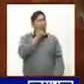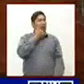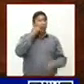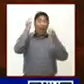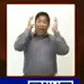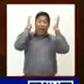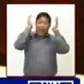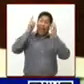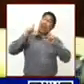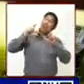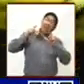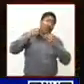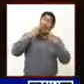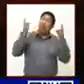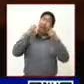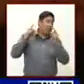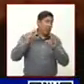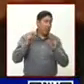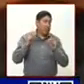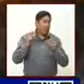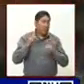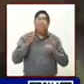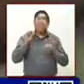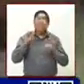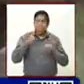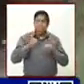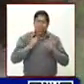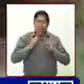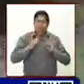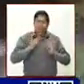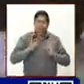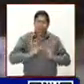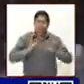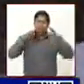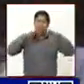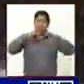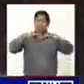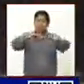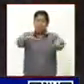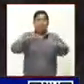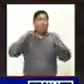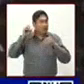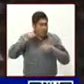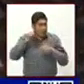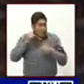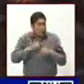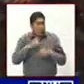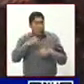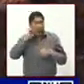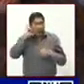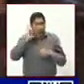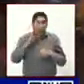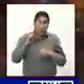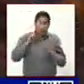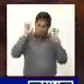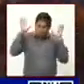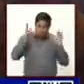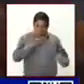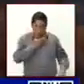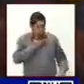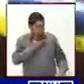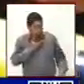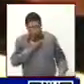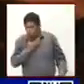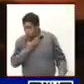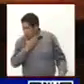estuvieron sacando esas noticias si hubo un incremento del tirante del río incremento de caudal incremento de velocidad por la por la lluvia de ayer Eso sí sorprendió bastante